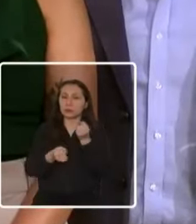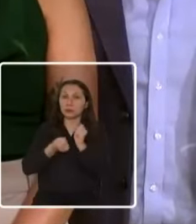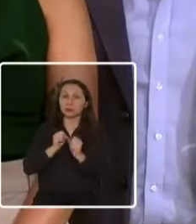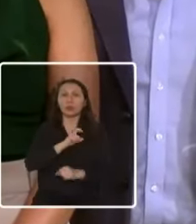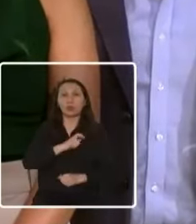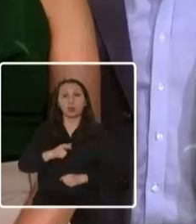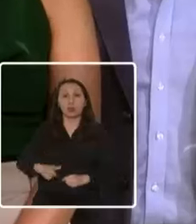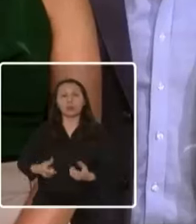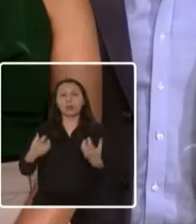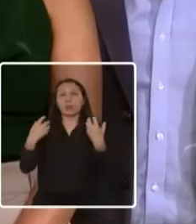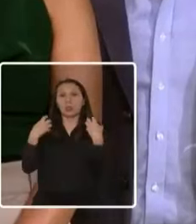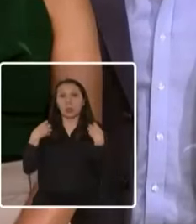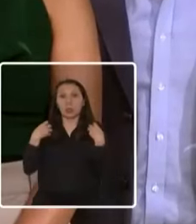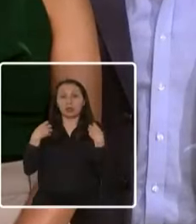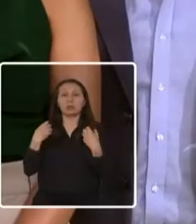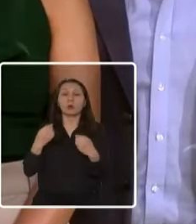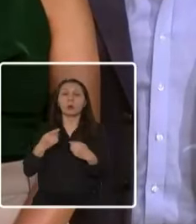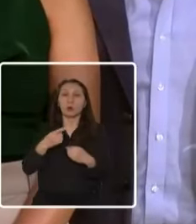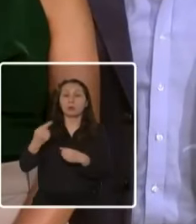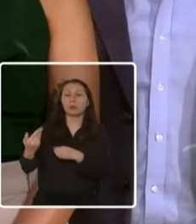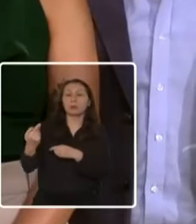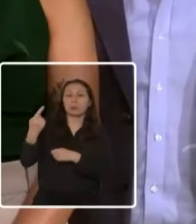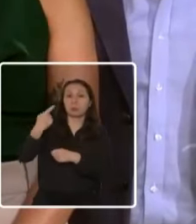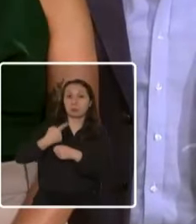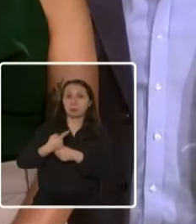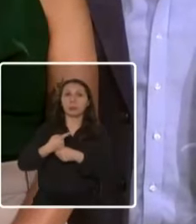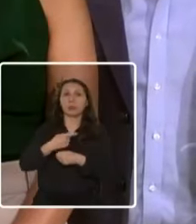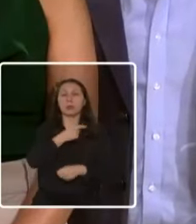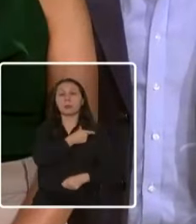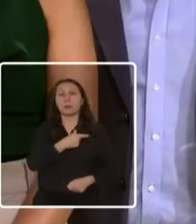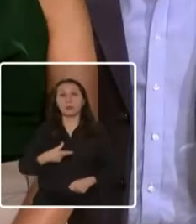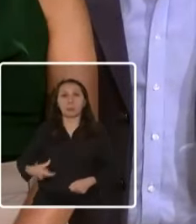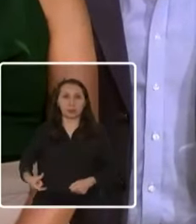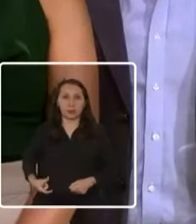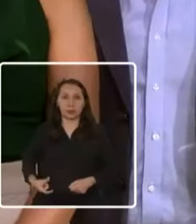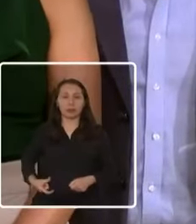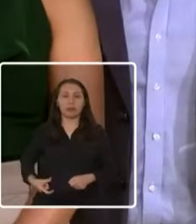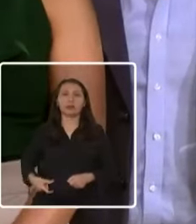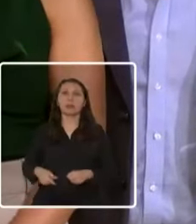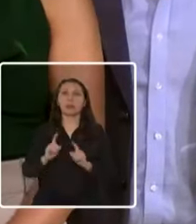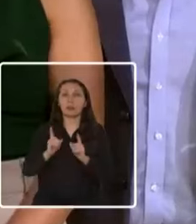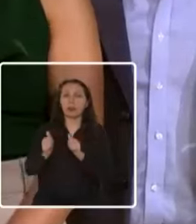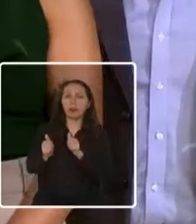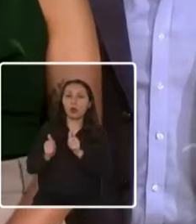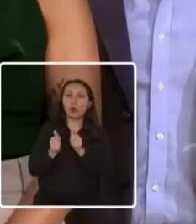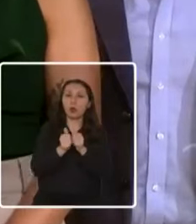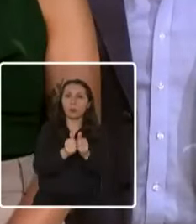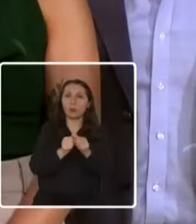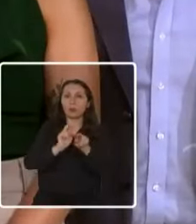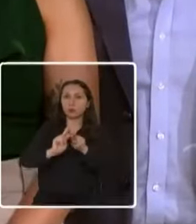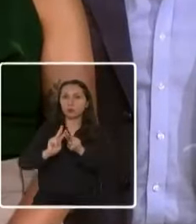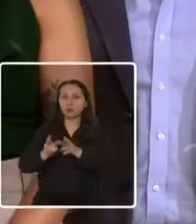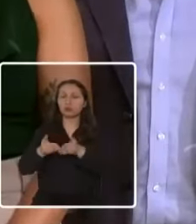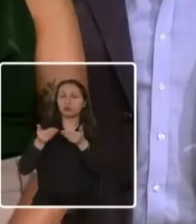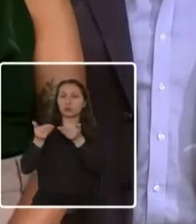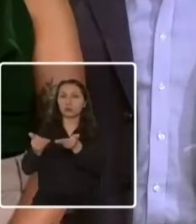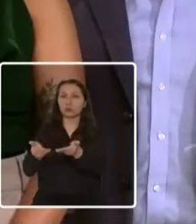al gobierno le corresponde, como nos ha instruido el presidente, llegar a acompañar y a